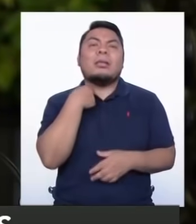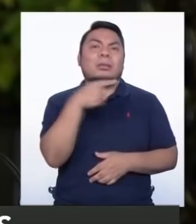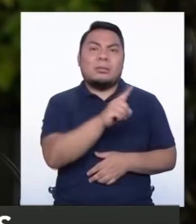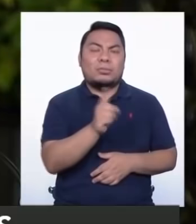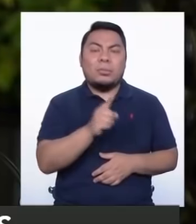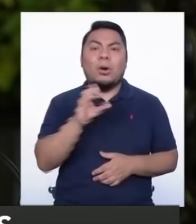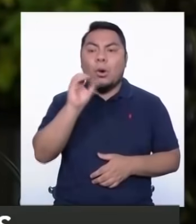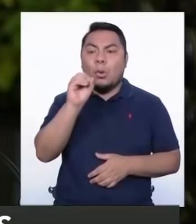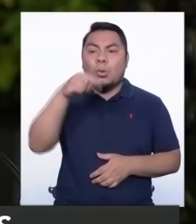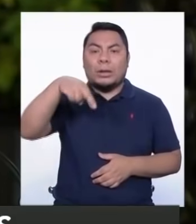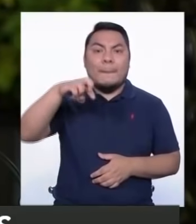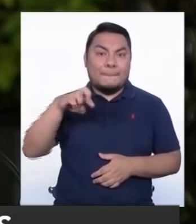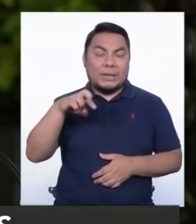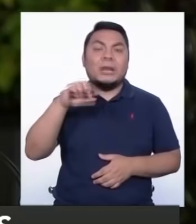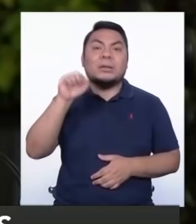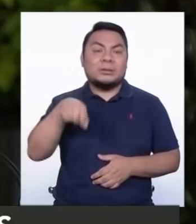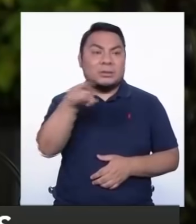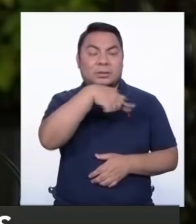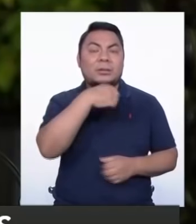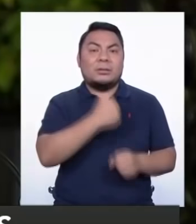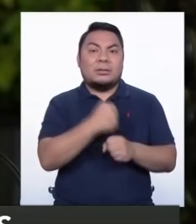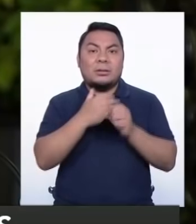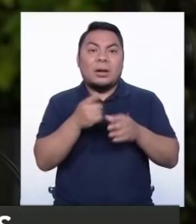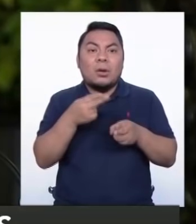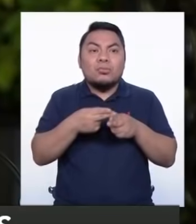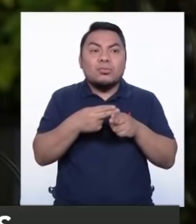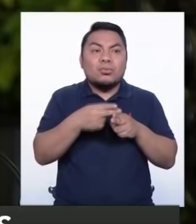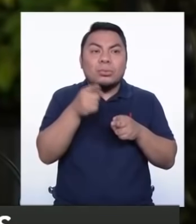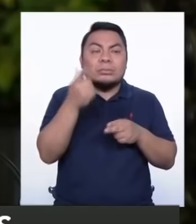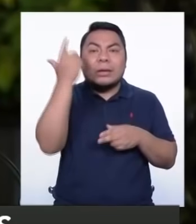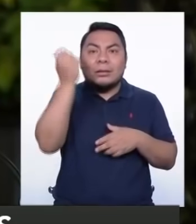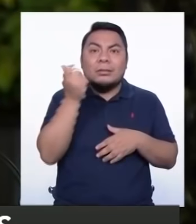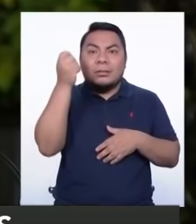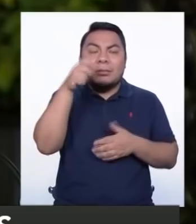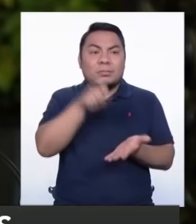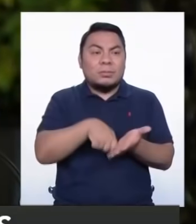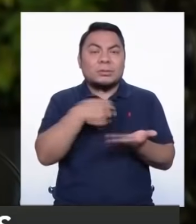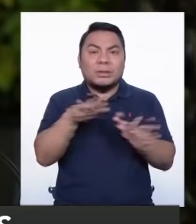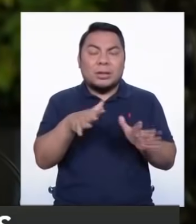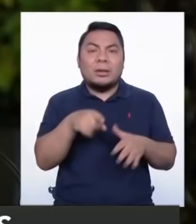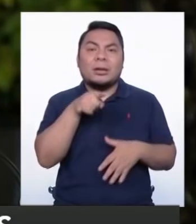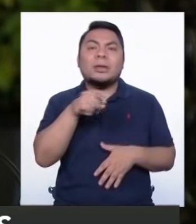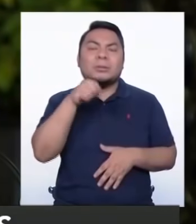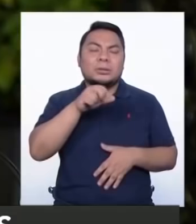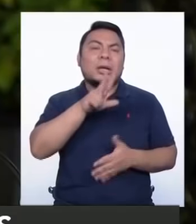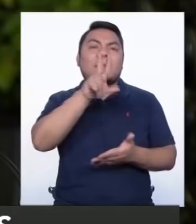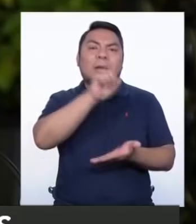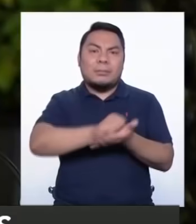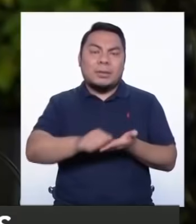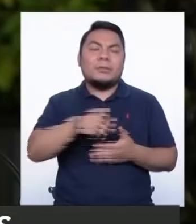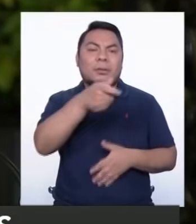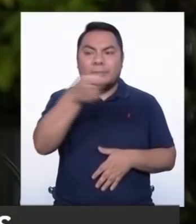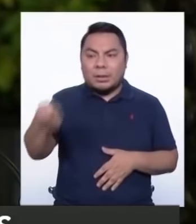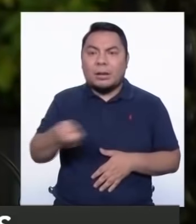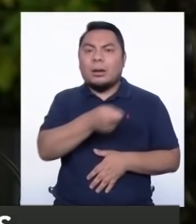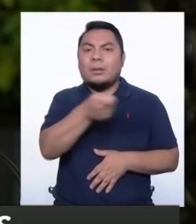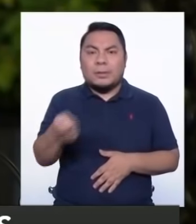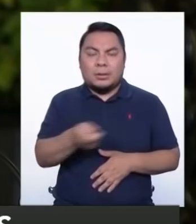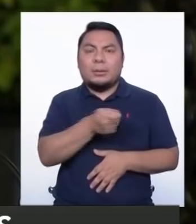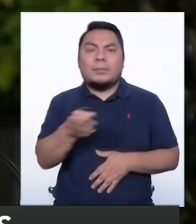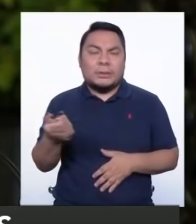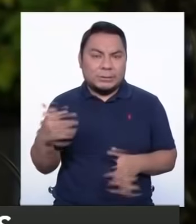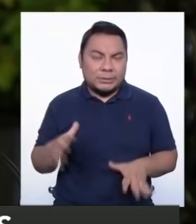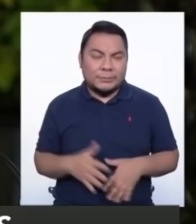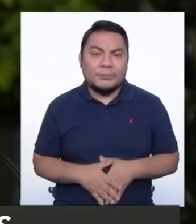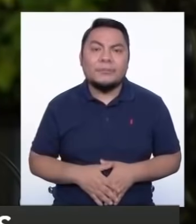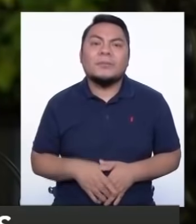la ONP va a reconocer, para los trabajadores próximos a jubilarse, va a reconocer los 3 meses de aporte. Es decir,